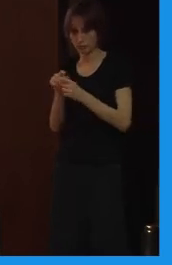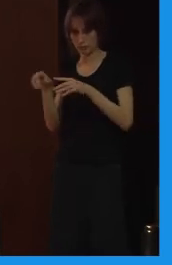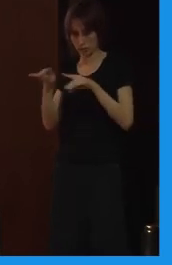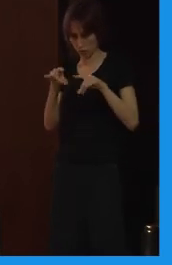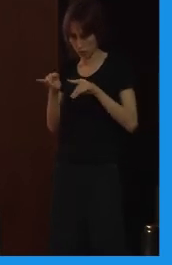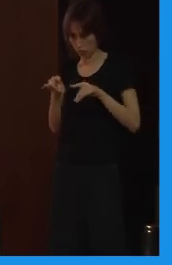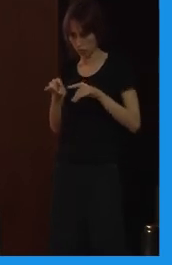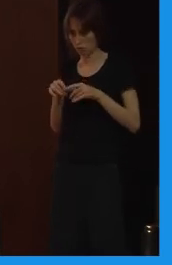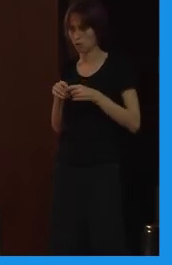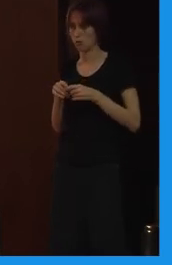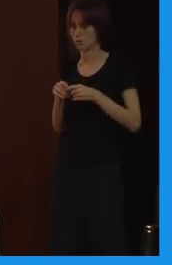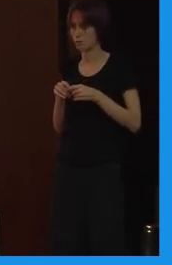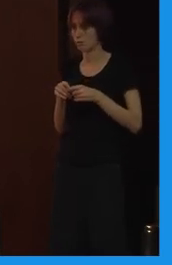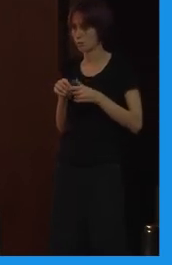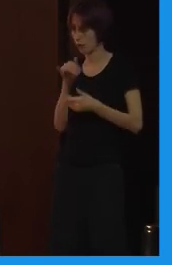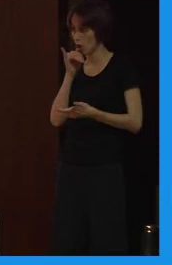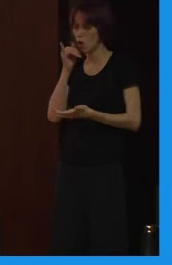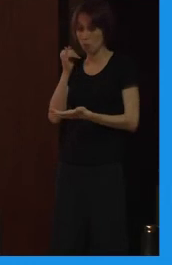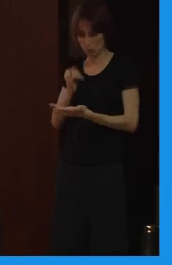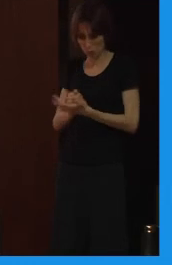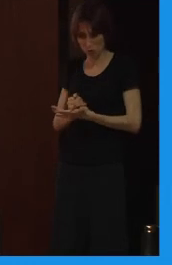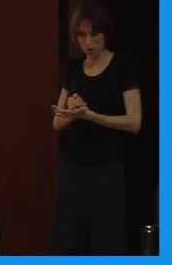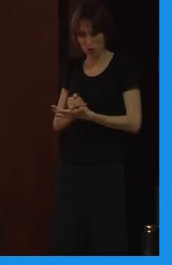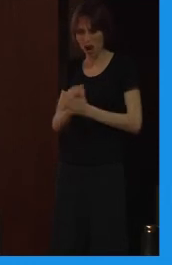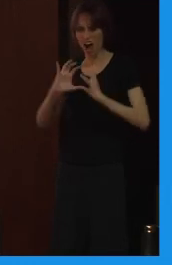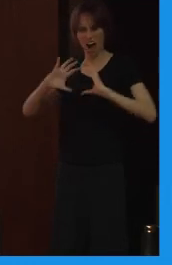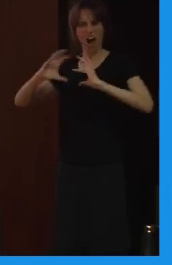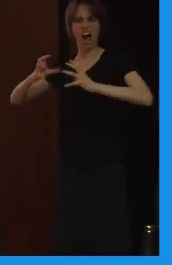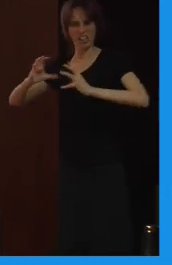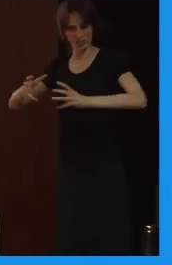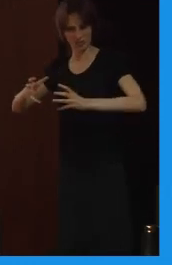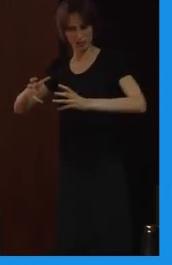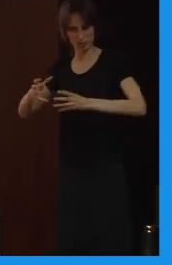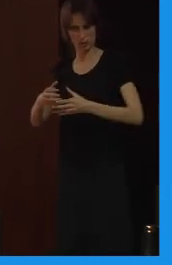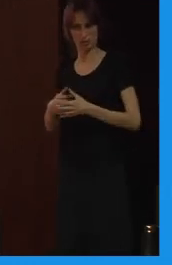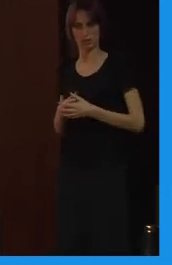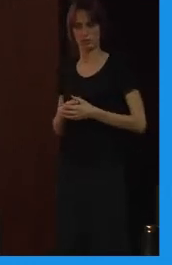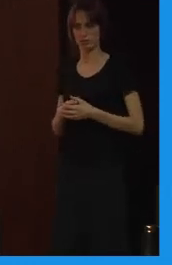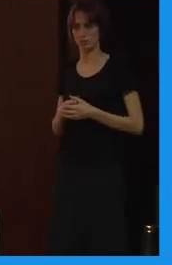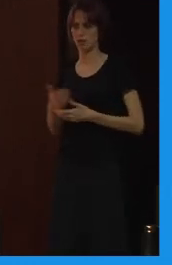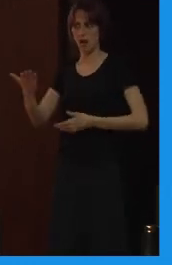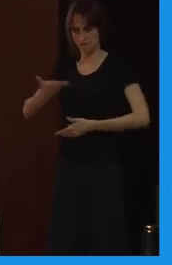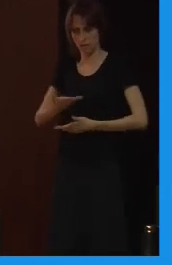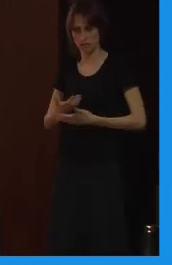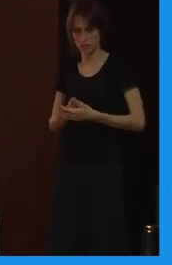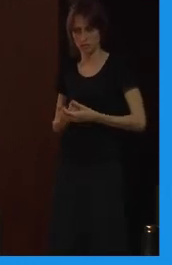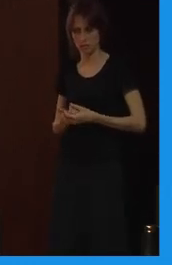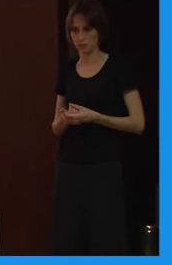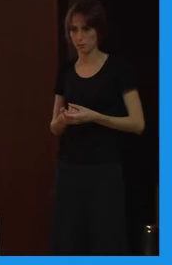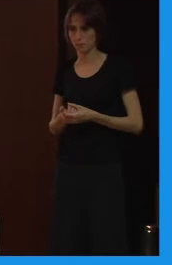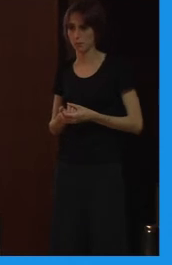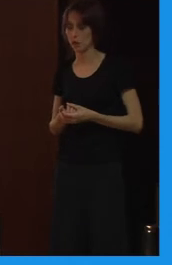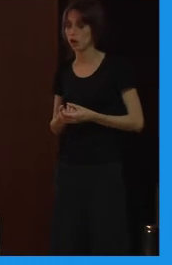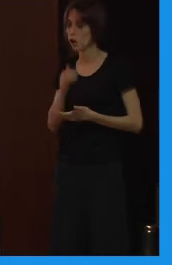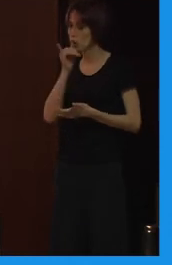para confirmarlo, bastante agresiva. Se puede confirmar también con el déficit de una hormona que hay